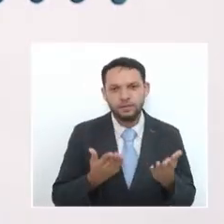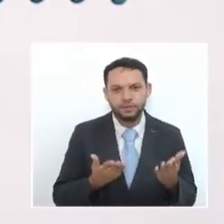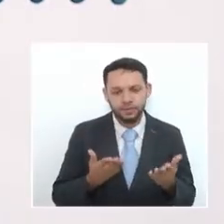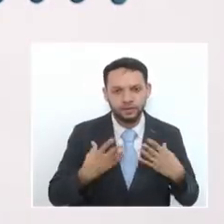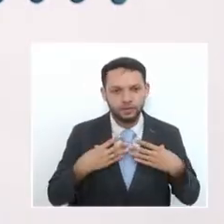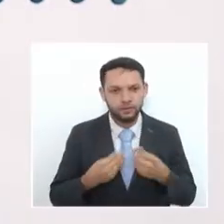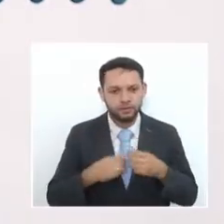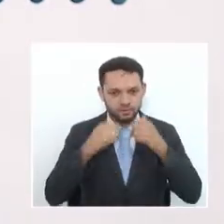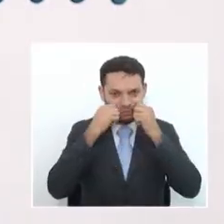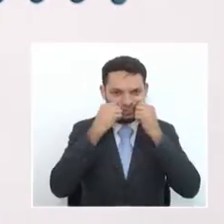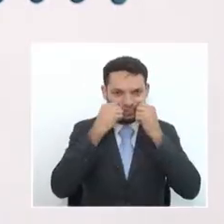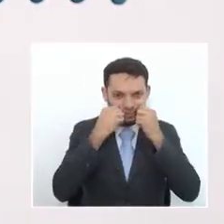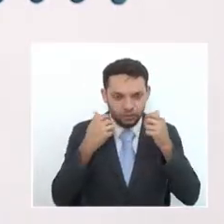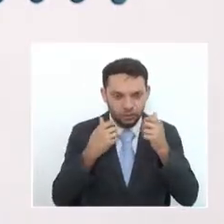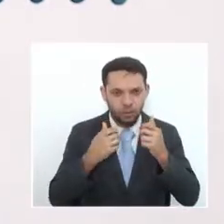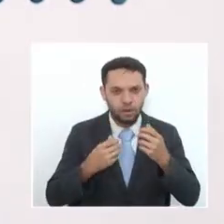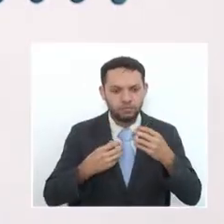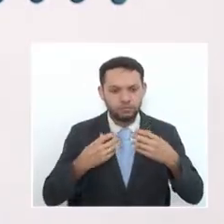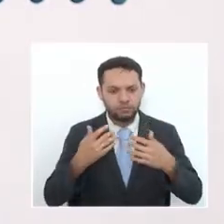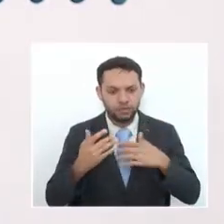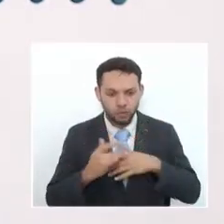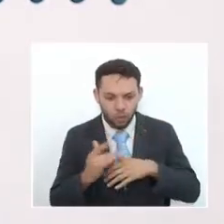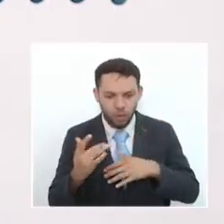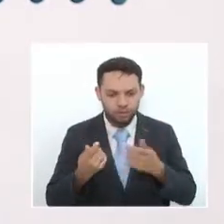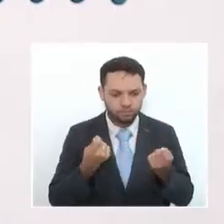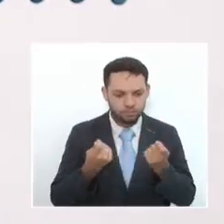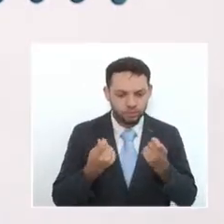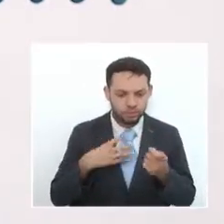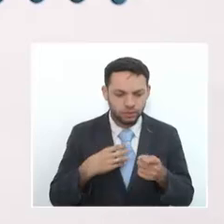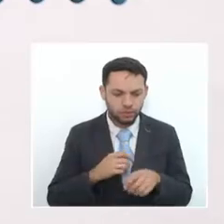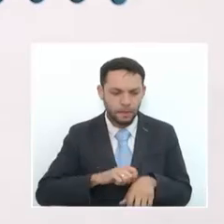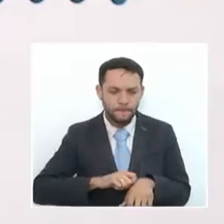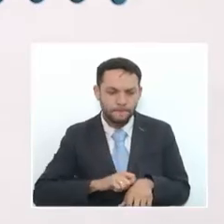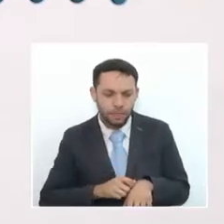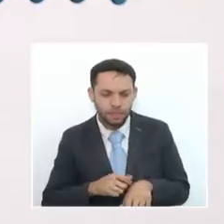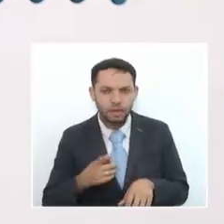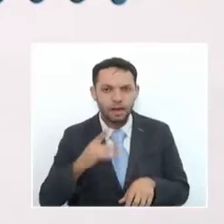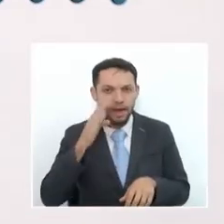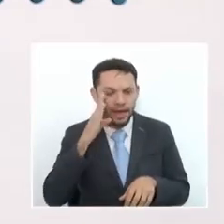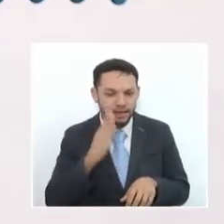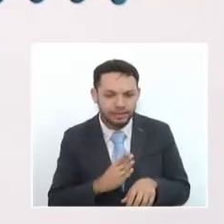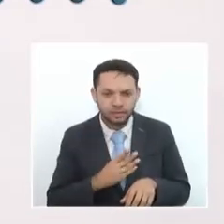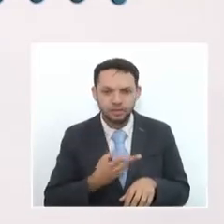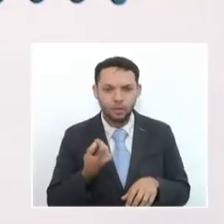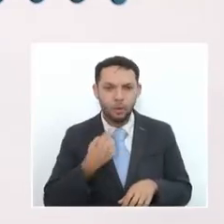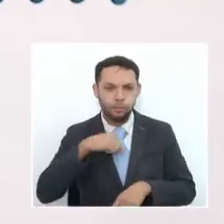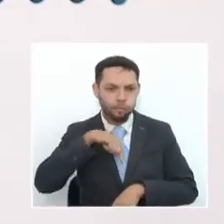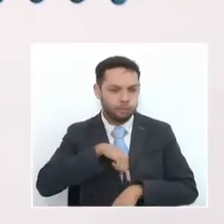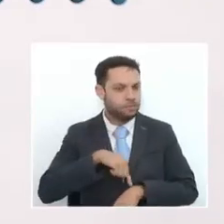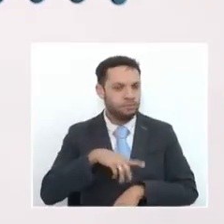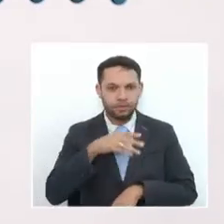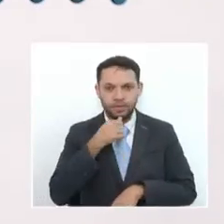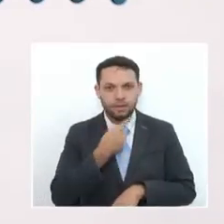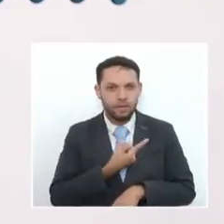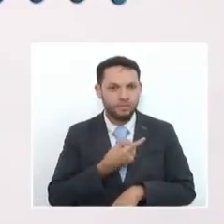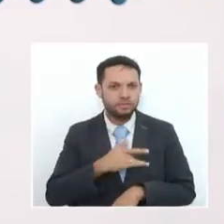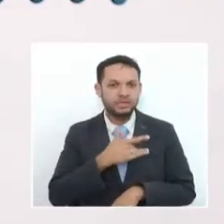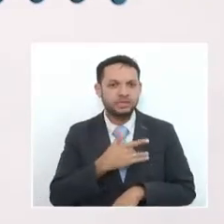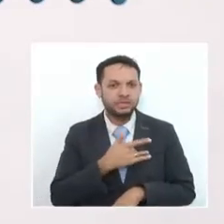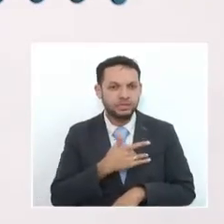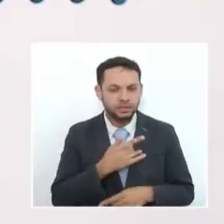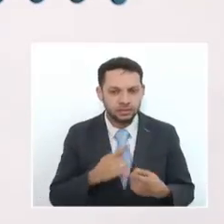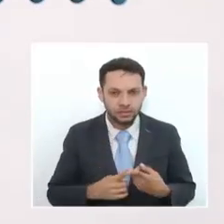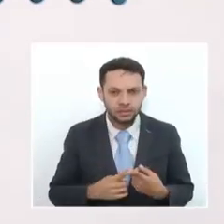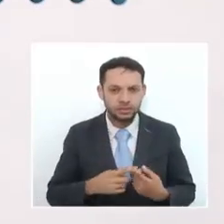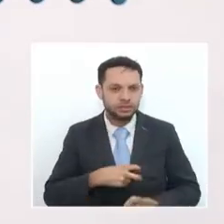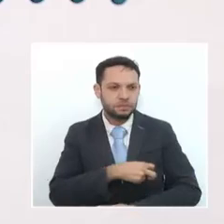al cuerpo, que podemos tocar, pellizcar, en fin, pero no le prestamos atención a lo de adentro, al alma, a la parte